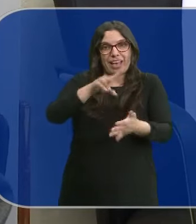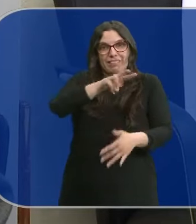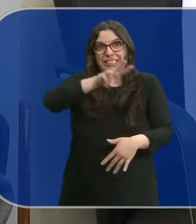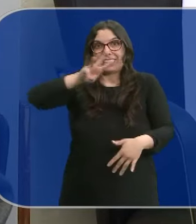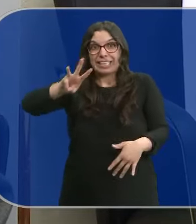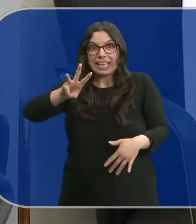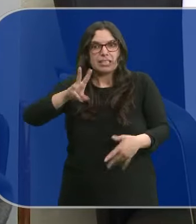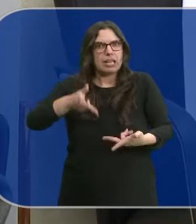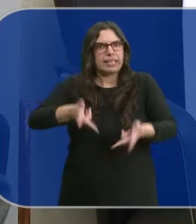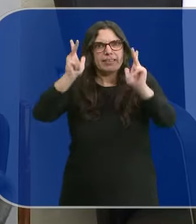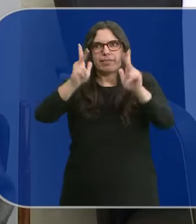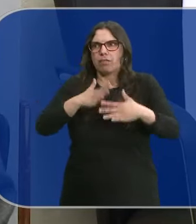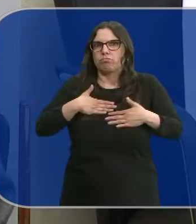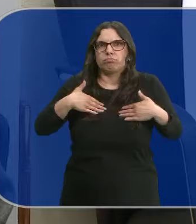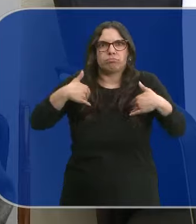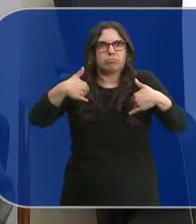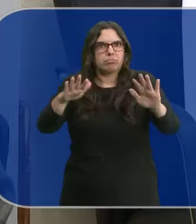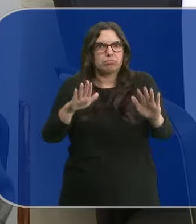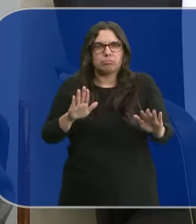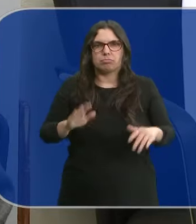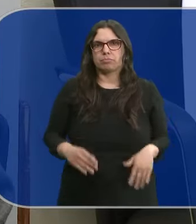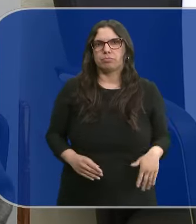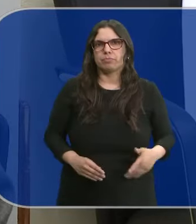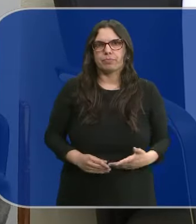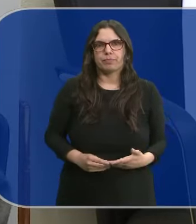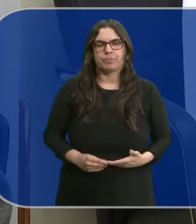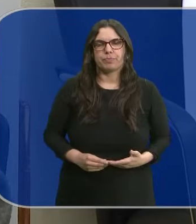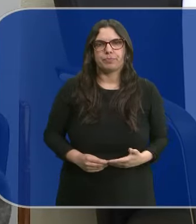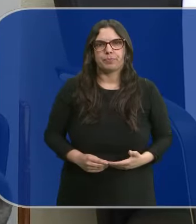libre lo que entienda oportuno.